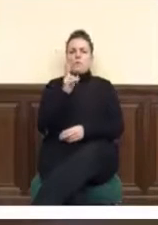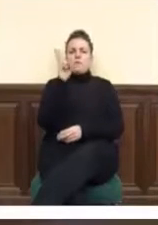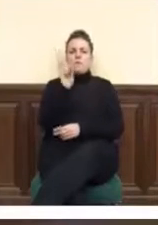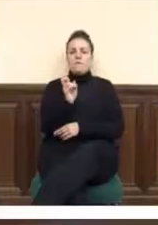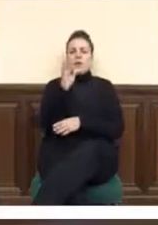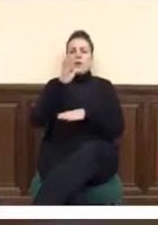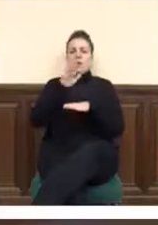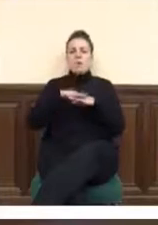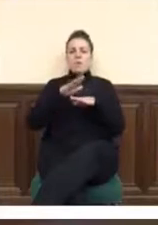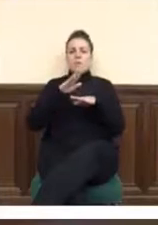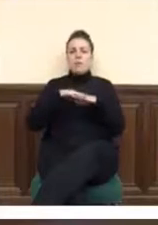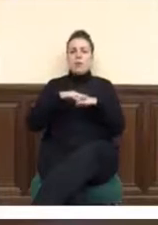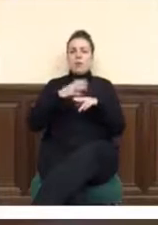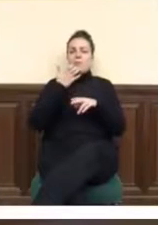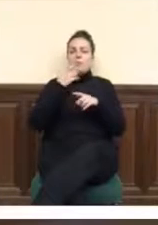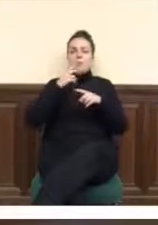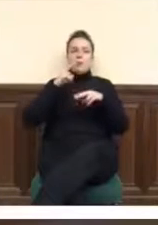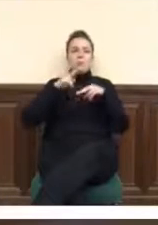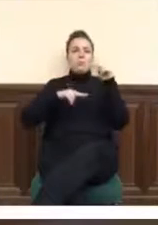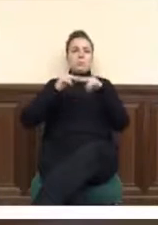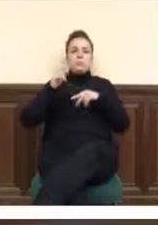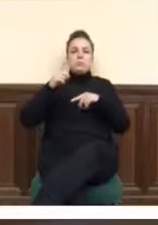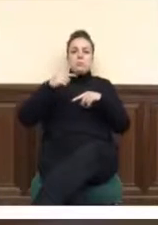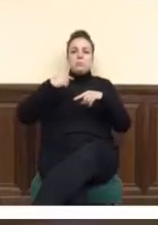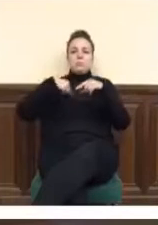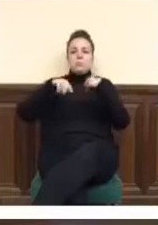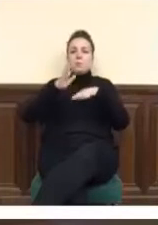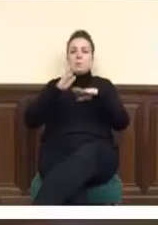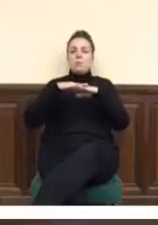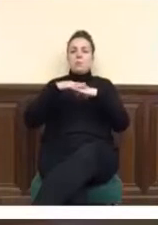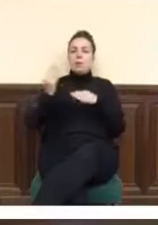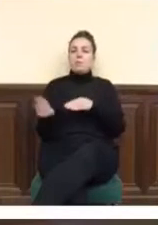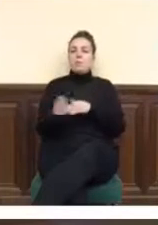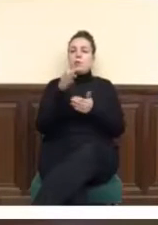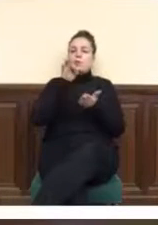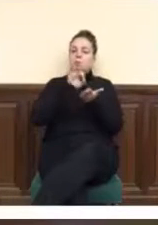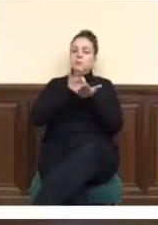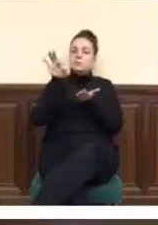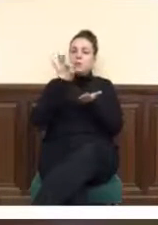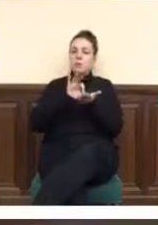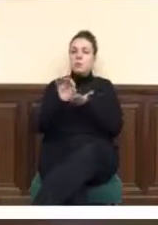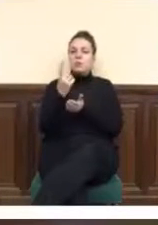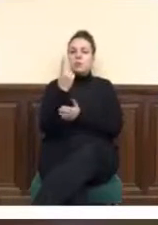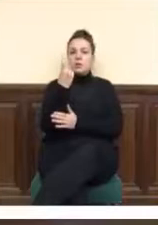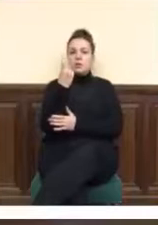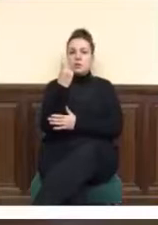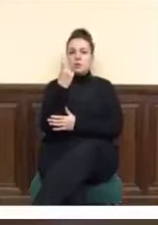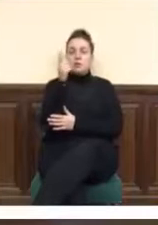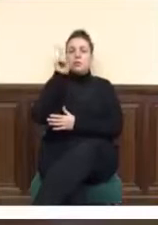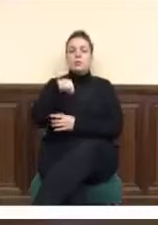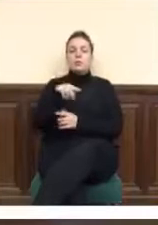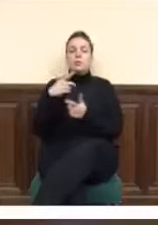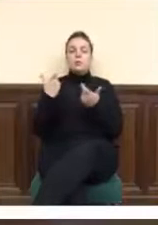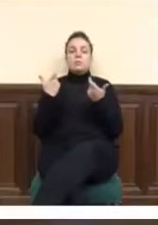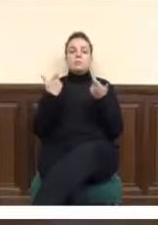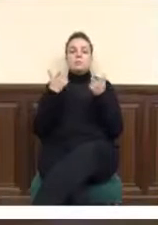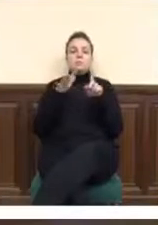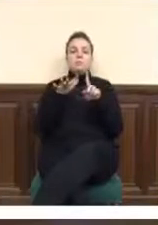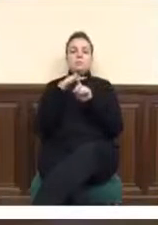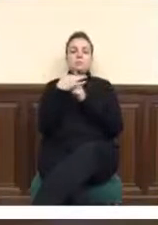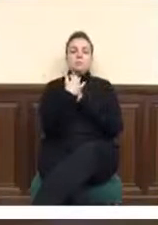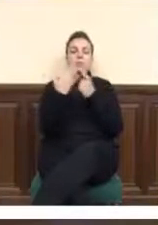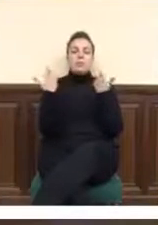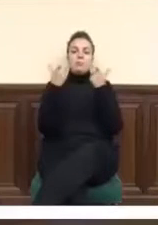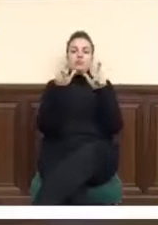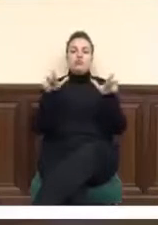la generación de infraestructuras, para mejorar la dotación de servicios necesarios en el ámbito social,